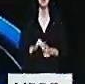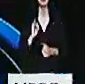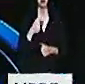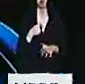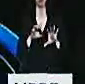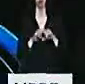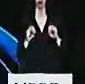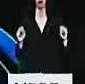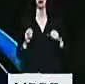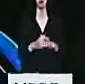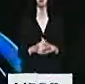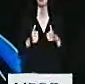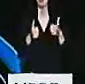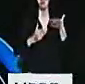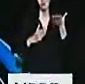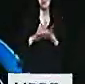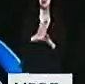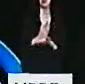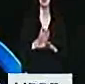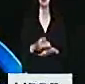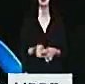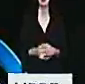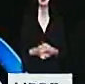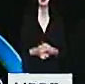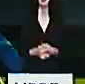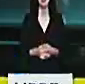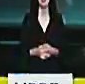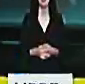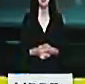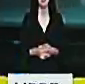Estoy lista. Muy bien, partimos entonces. 30 segundos, Natacha.